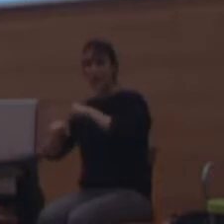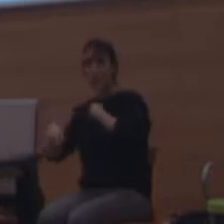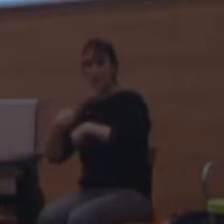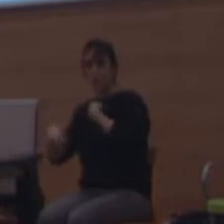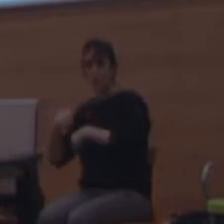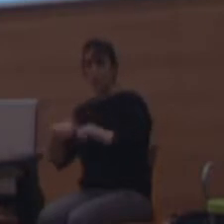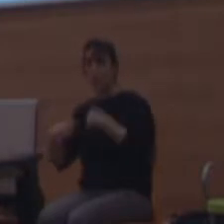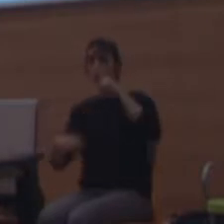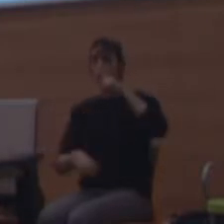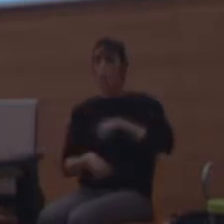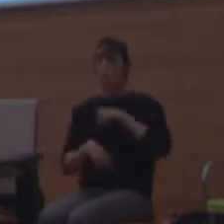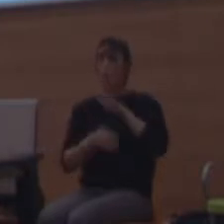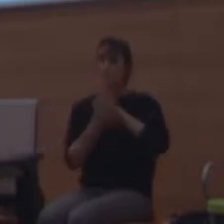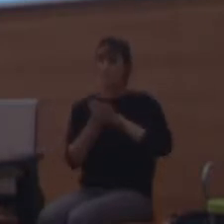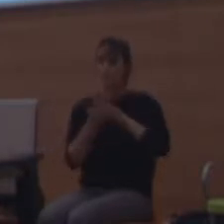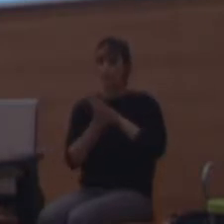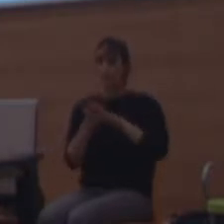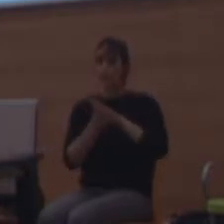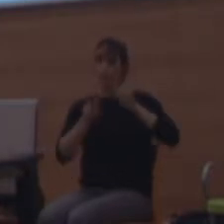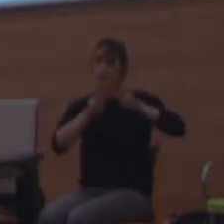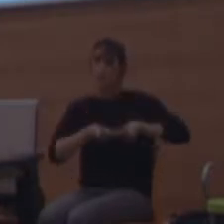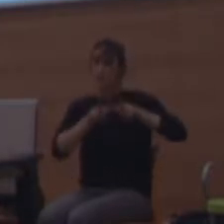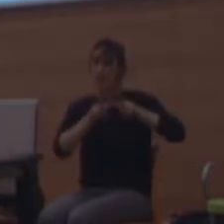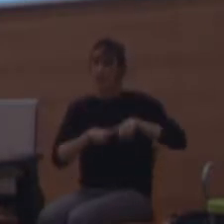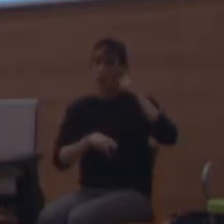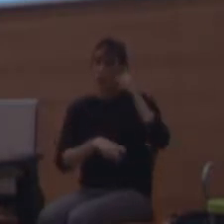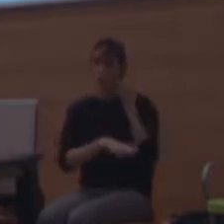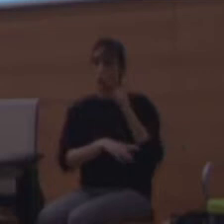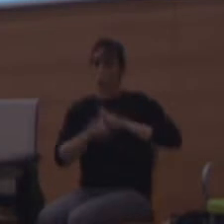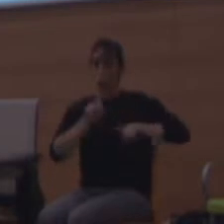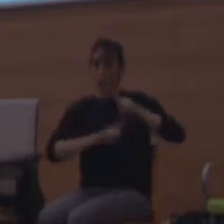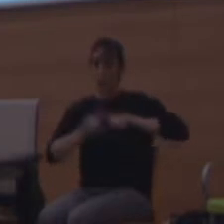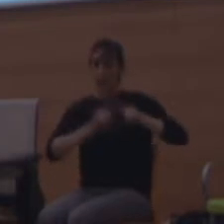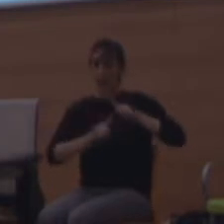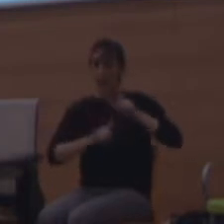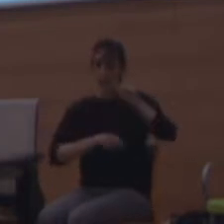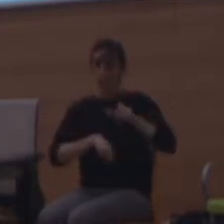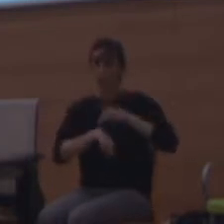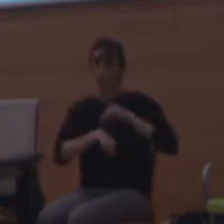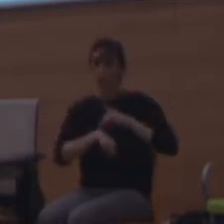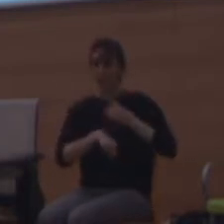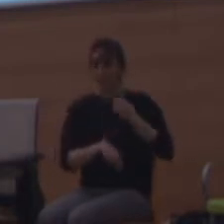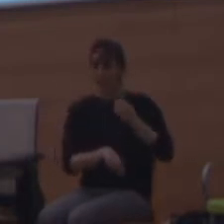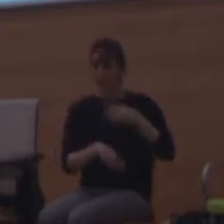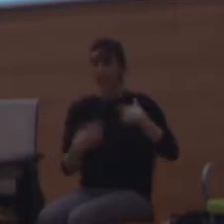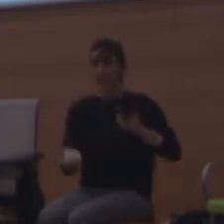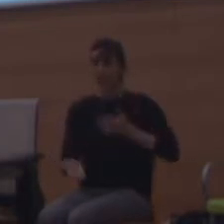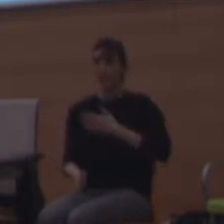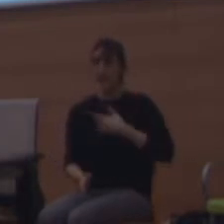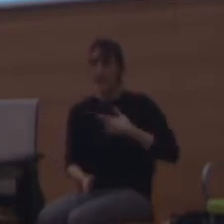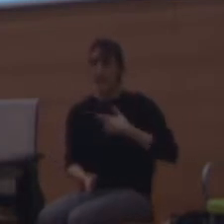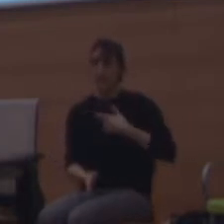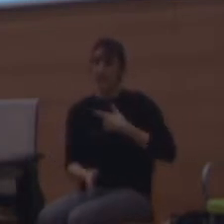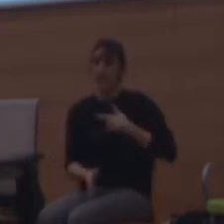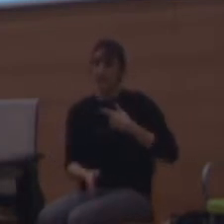exploración neurológica en un paciente. Y para ello debemos de decir, antes para